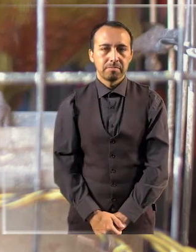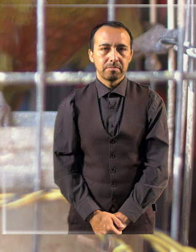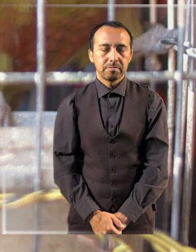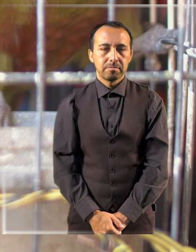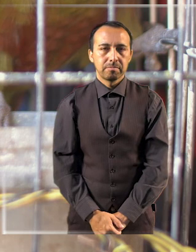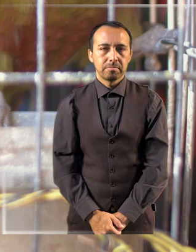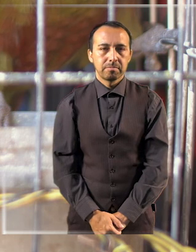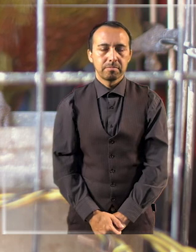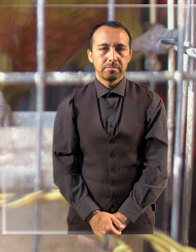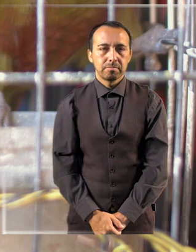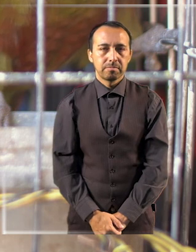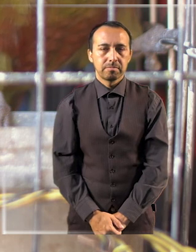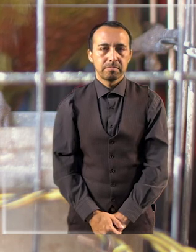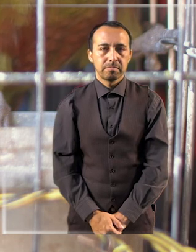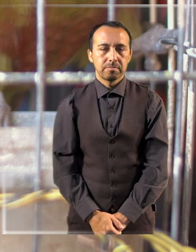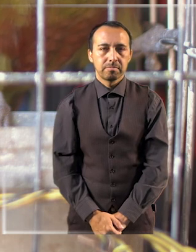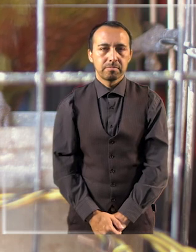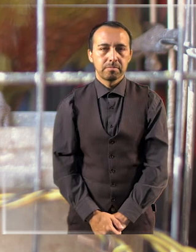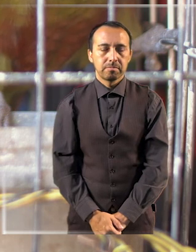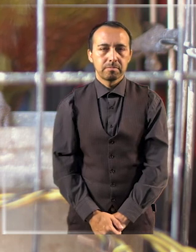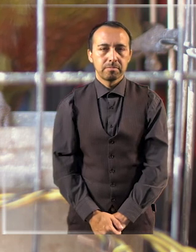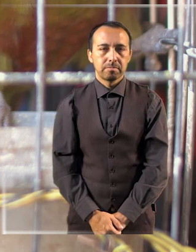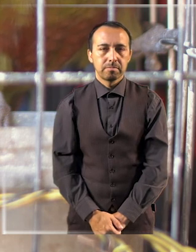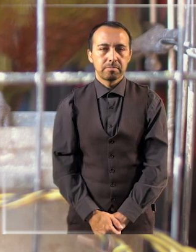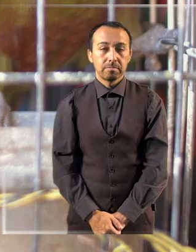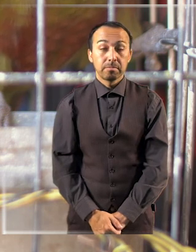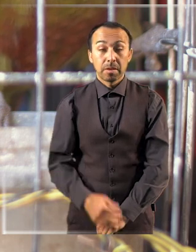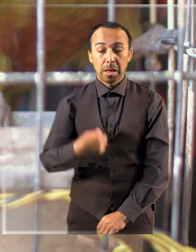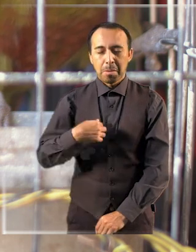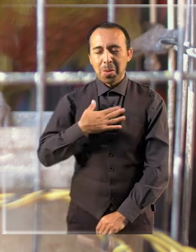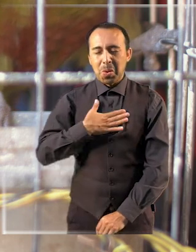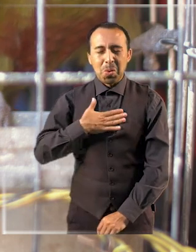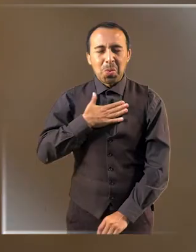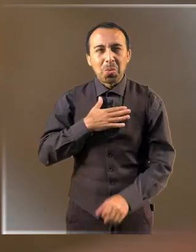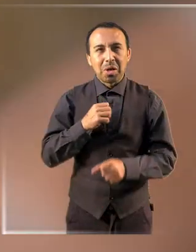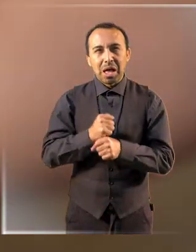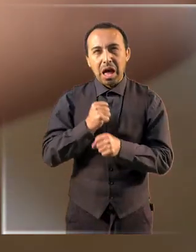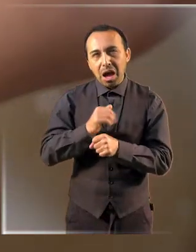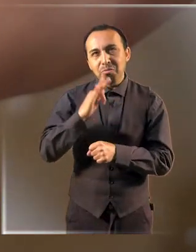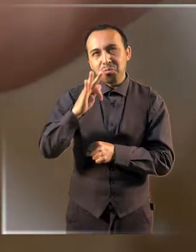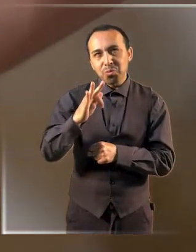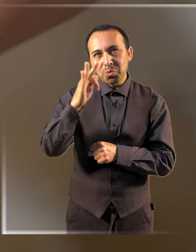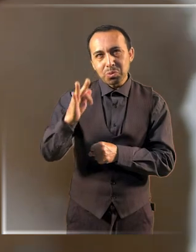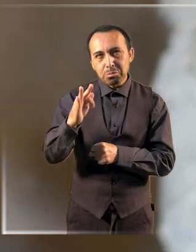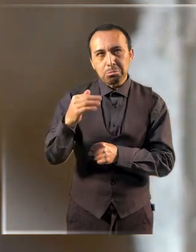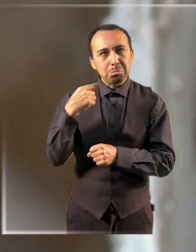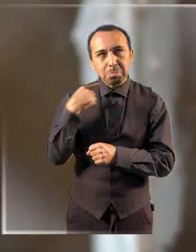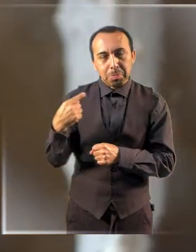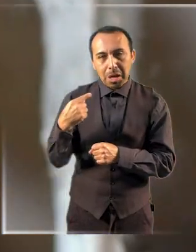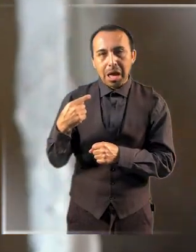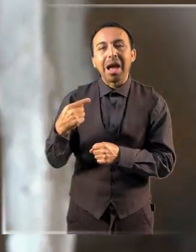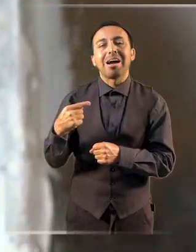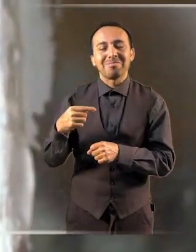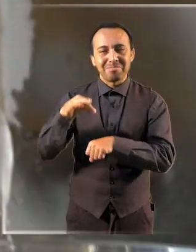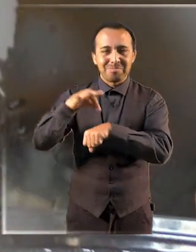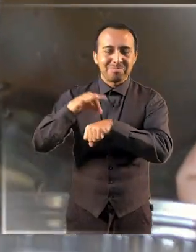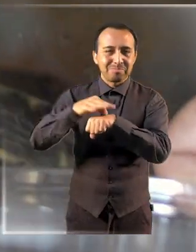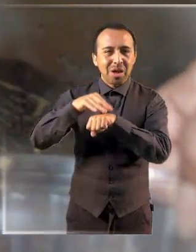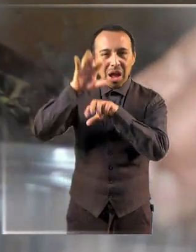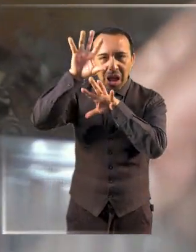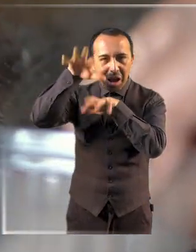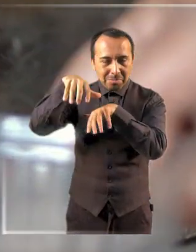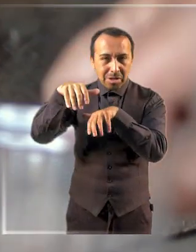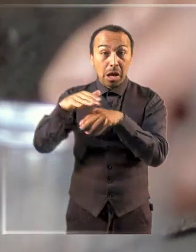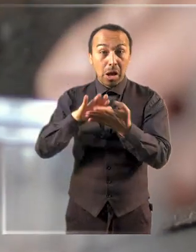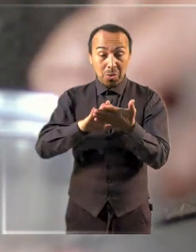Emanuel alimenta a su tortuga. Lo que a mí me gustaría trabajar veterinario. Para estar con